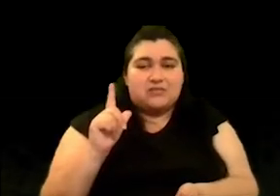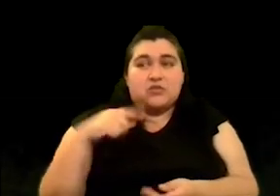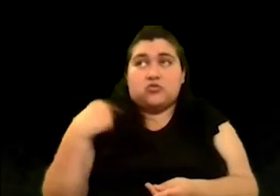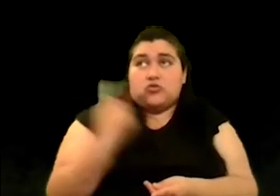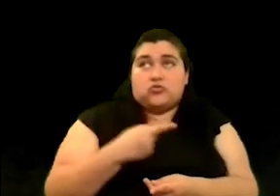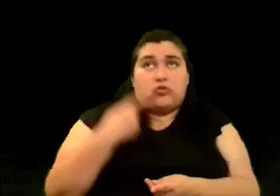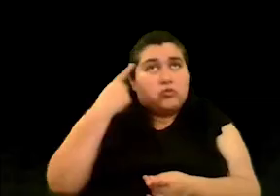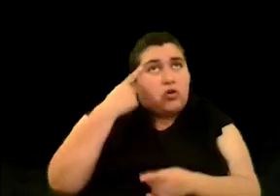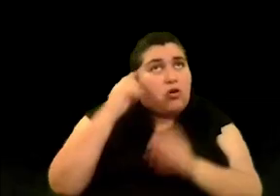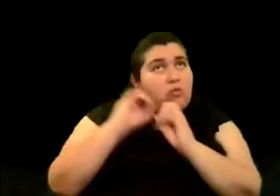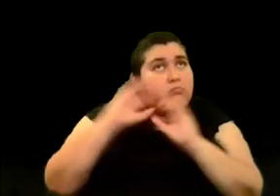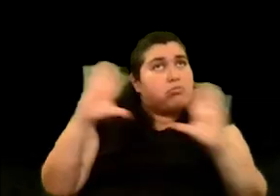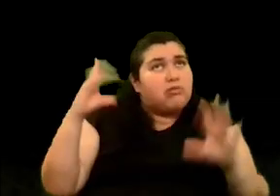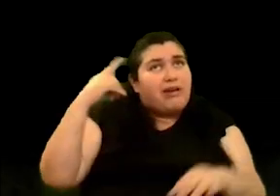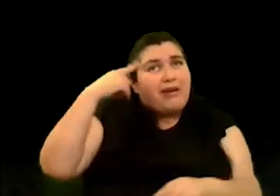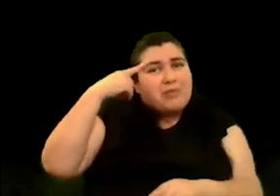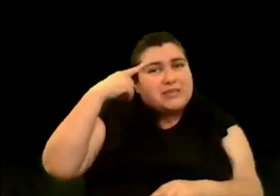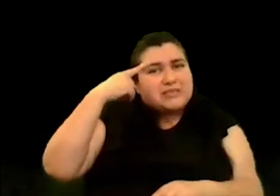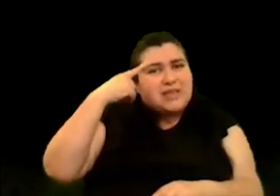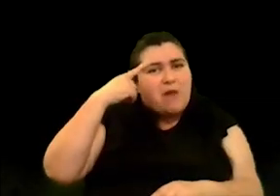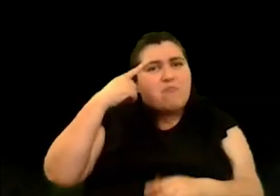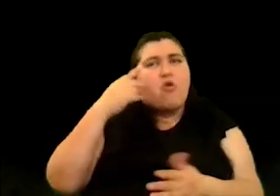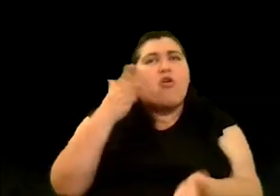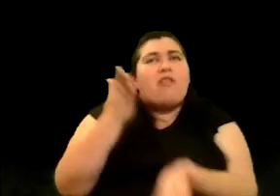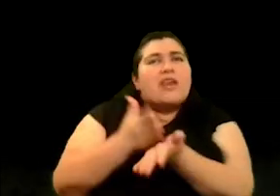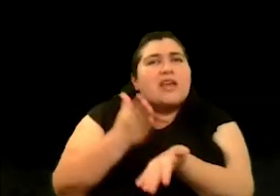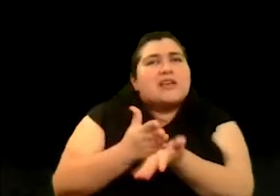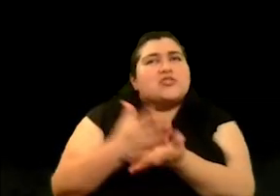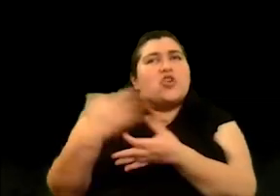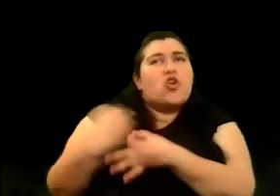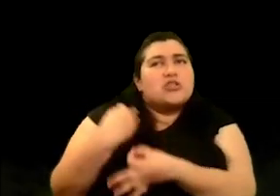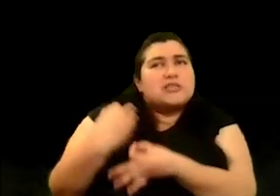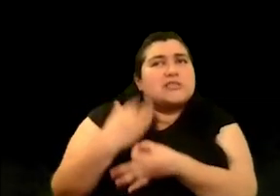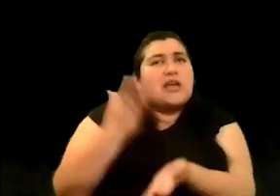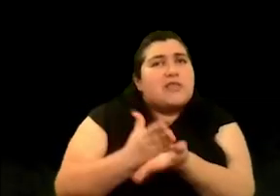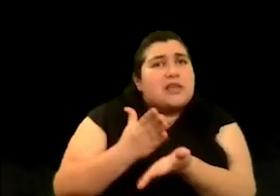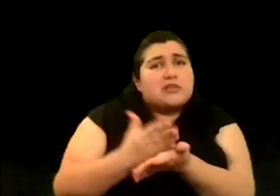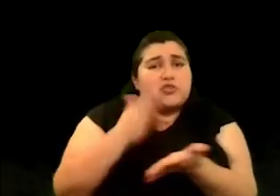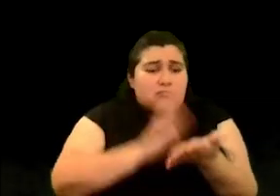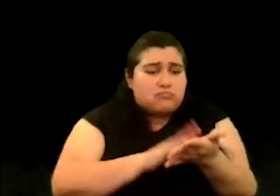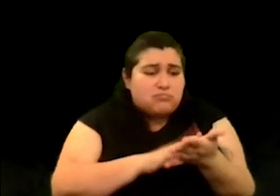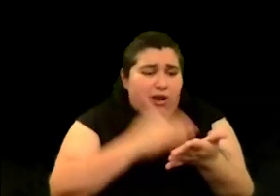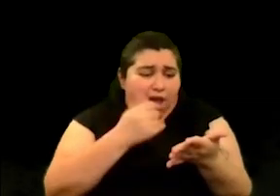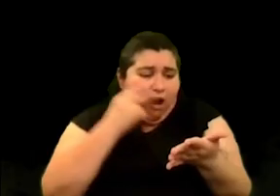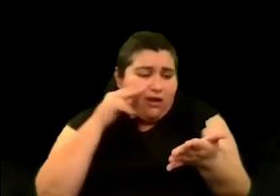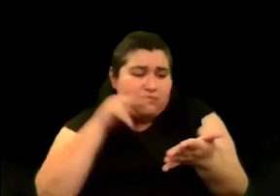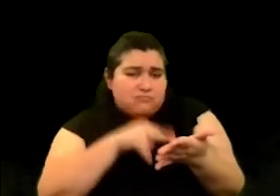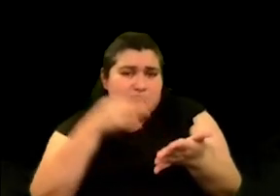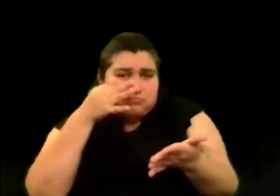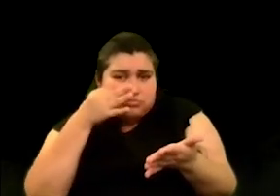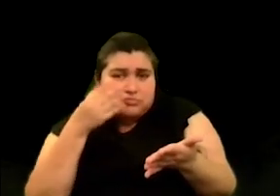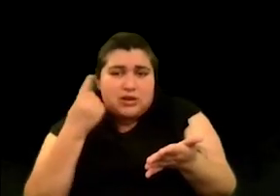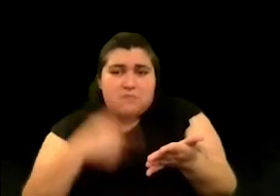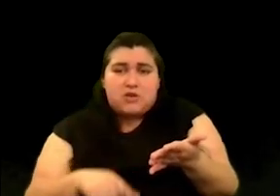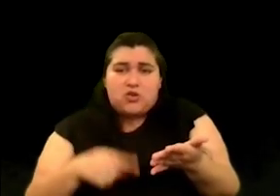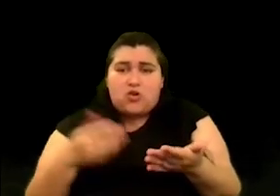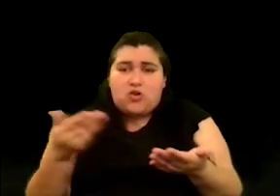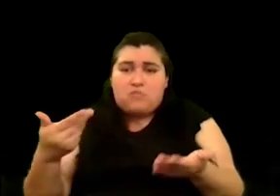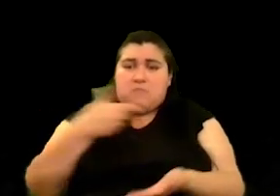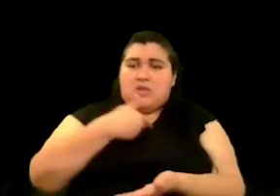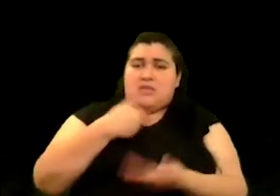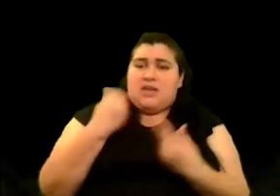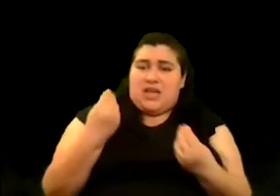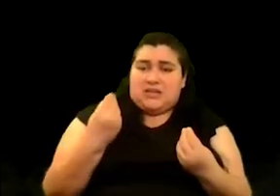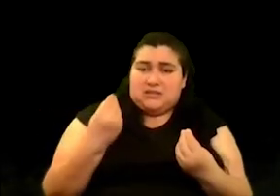nuestra filosofía, pensamos el derecho, nos enseñan el derecho, que el derecho es lo que está escrito, y entonces si me violentas el uso de una herramienta, que es el